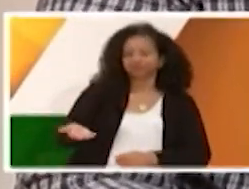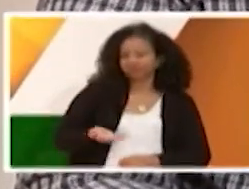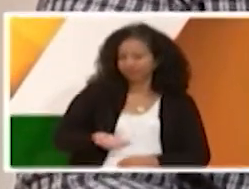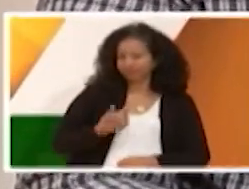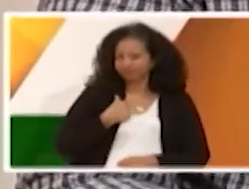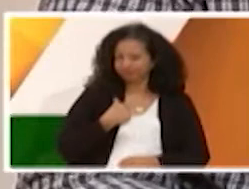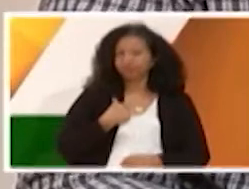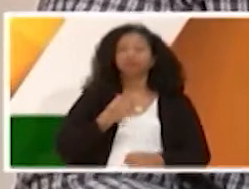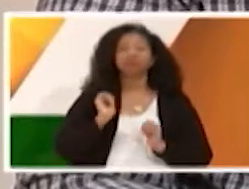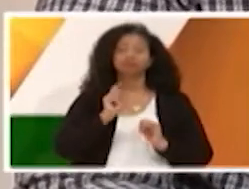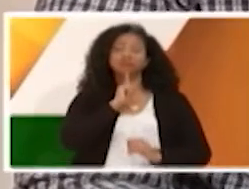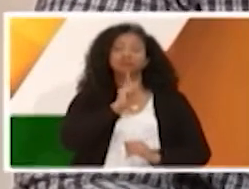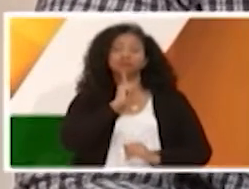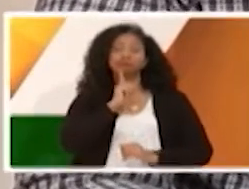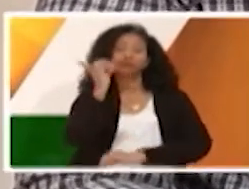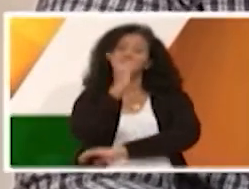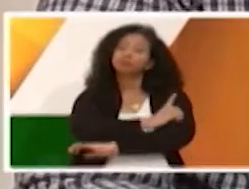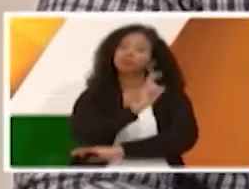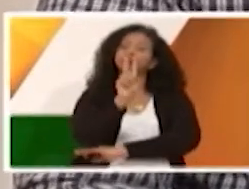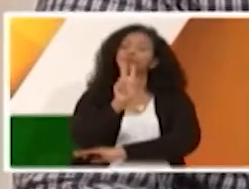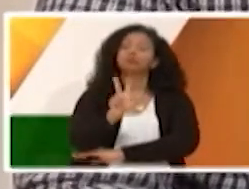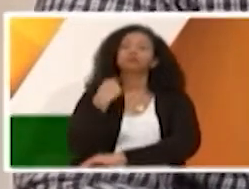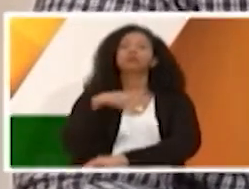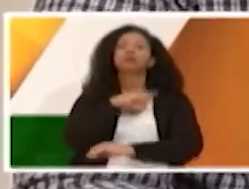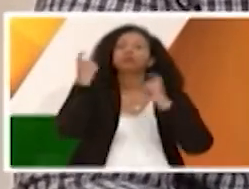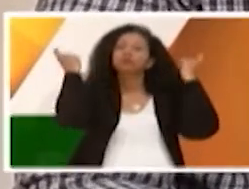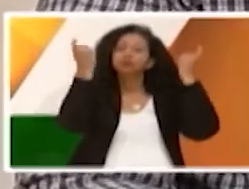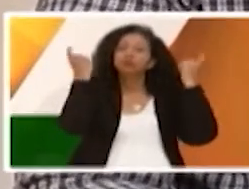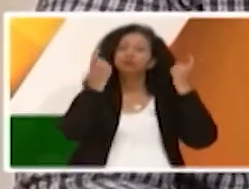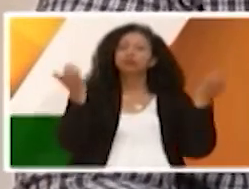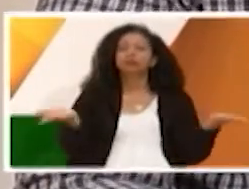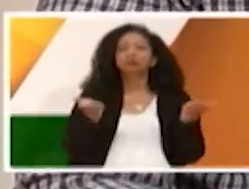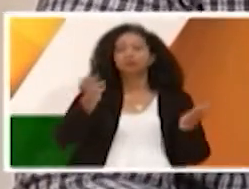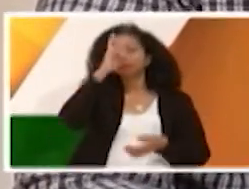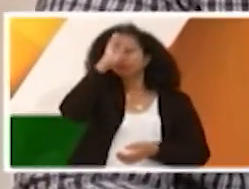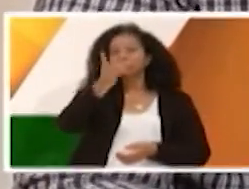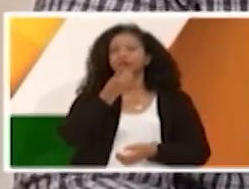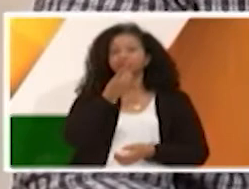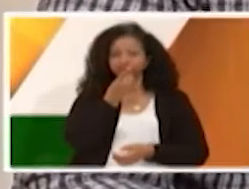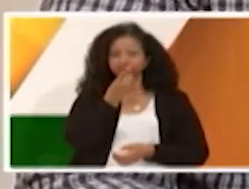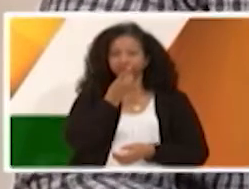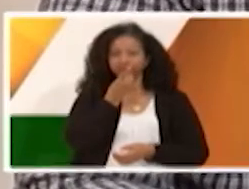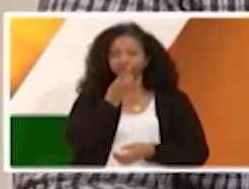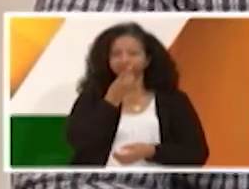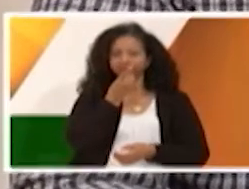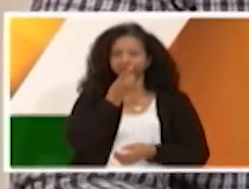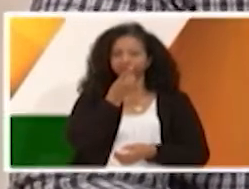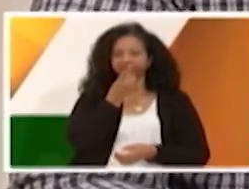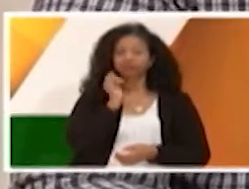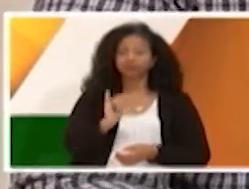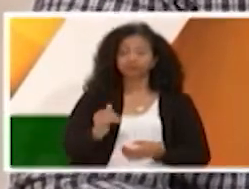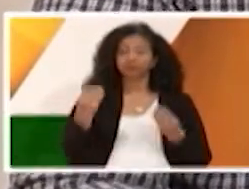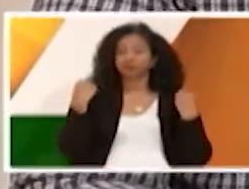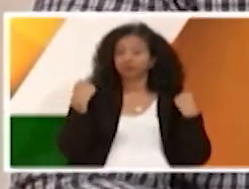este día 23 será lo que estaríamos celebrando en el país, lo que es el Día de la Persona, perdón, con el